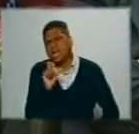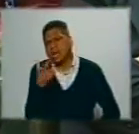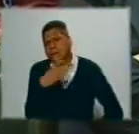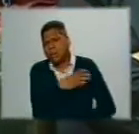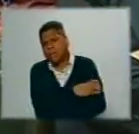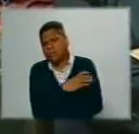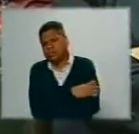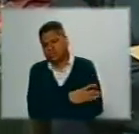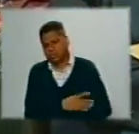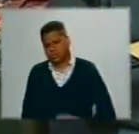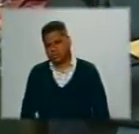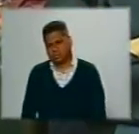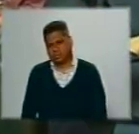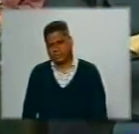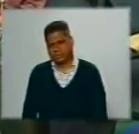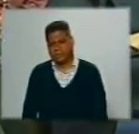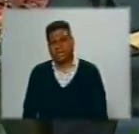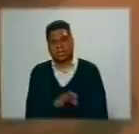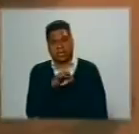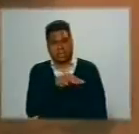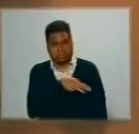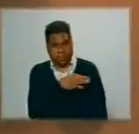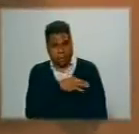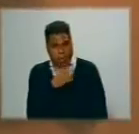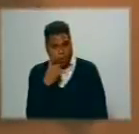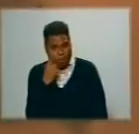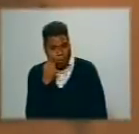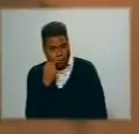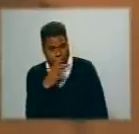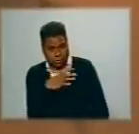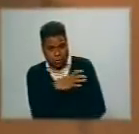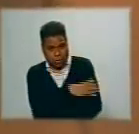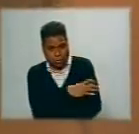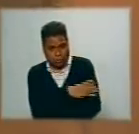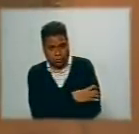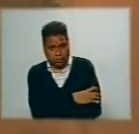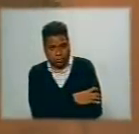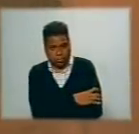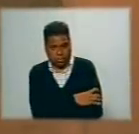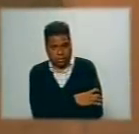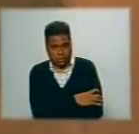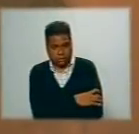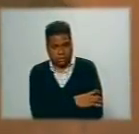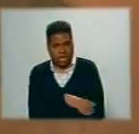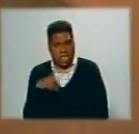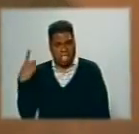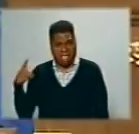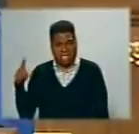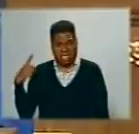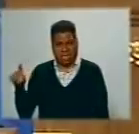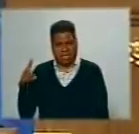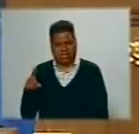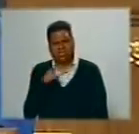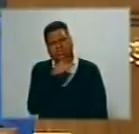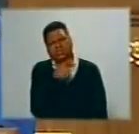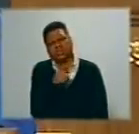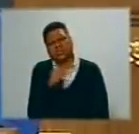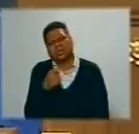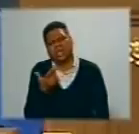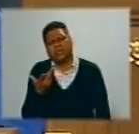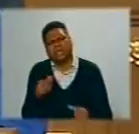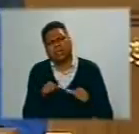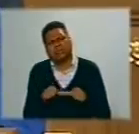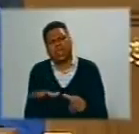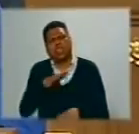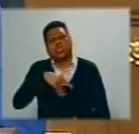oposición, a los señores que dirigen la derecha, ¿de qué lado están ustedes? ¿En qué posición se colocan